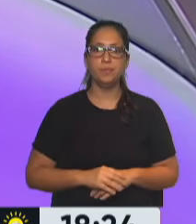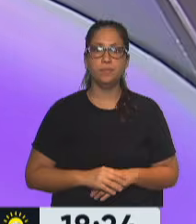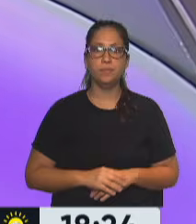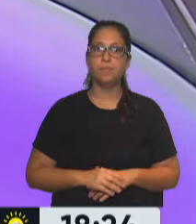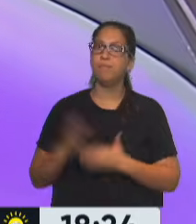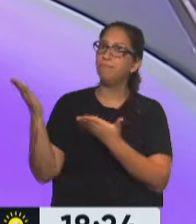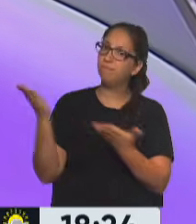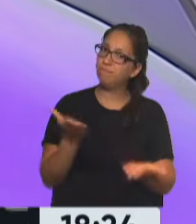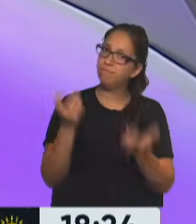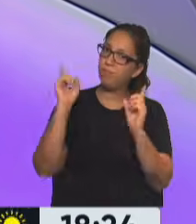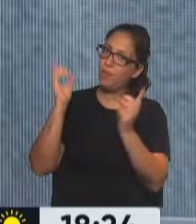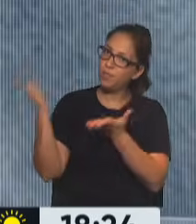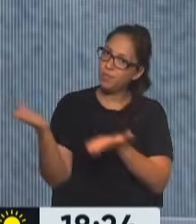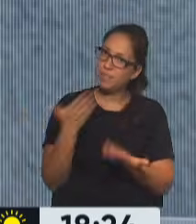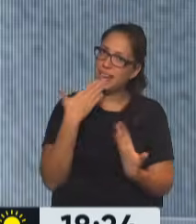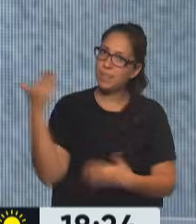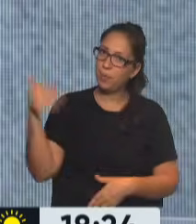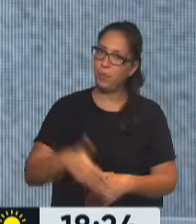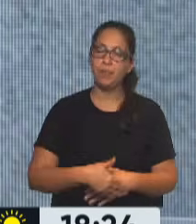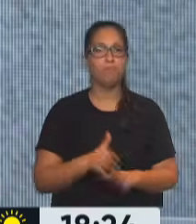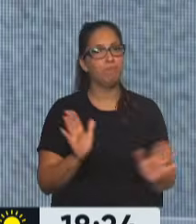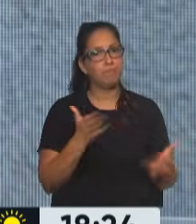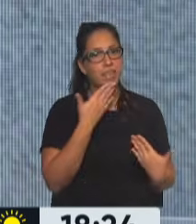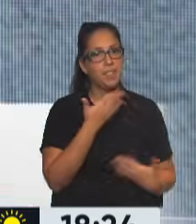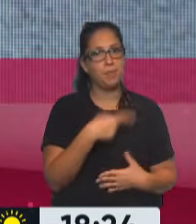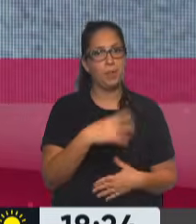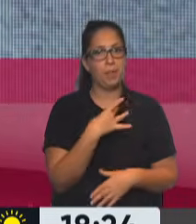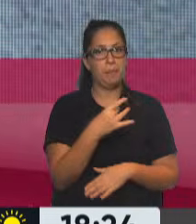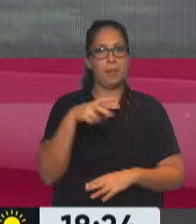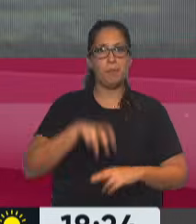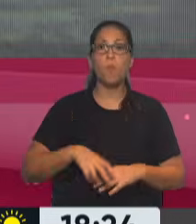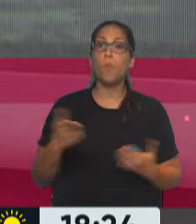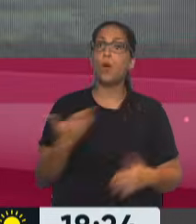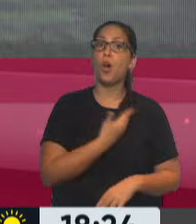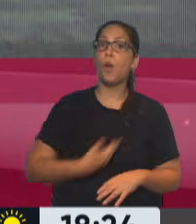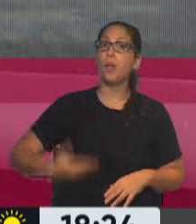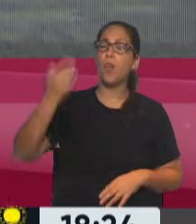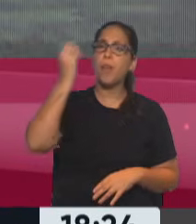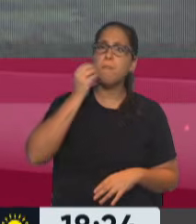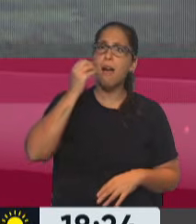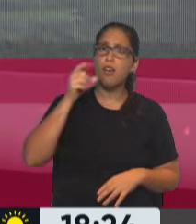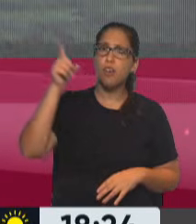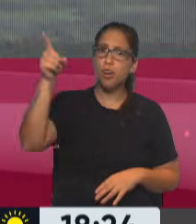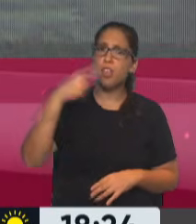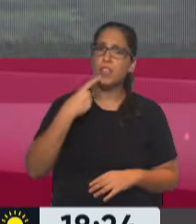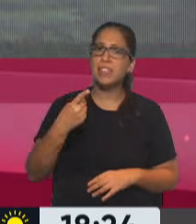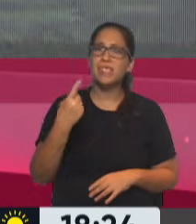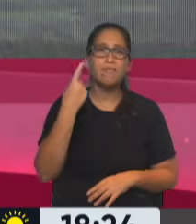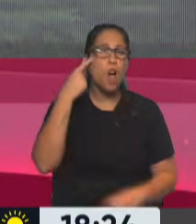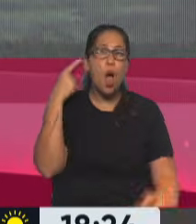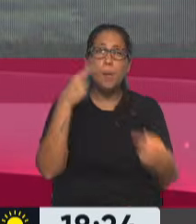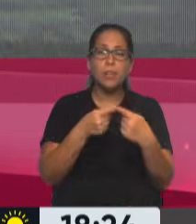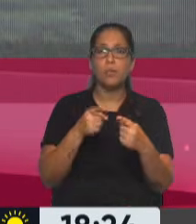Profesor, gracias por estar con nosotros. Daniel, mucho gusto. Bueno, hace mucho hincapié el gobierno de Macron en que la idea es proteger a los chicos y a